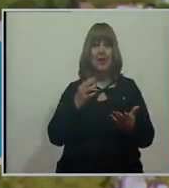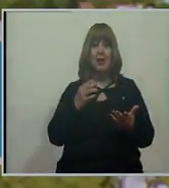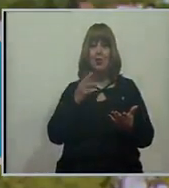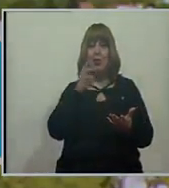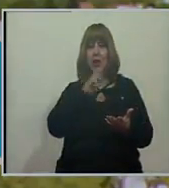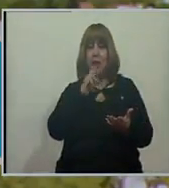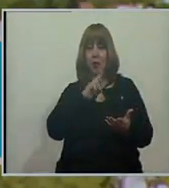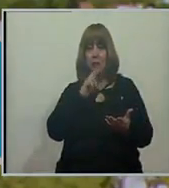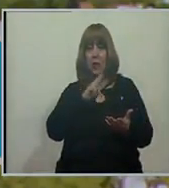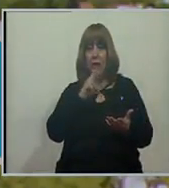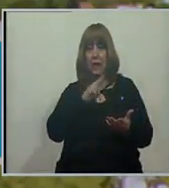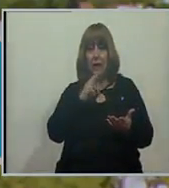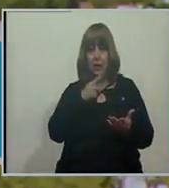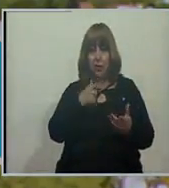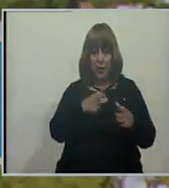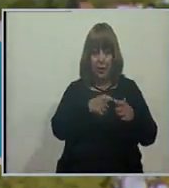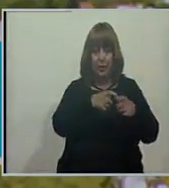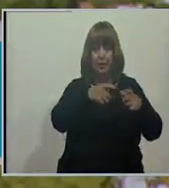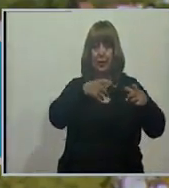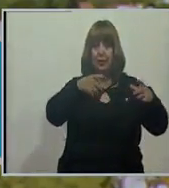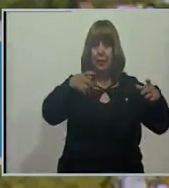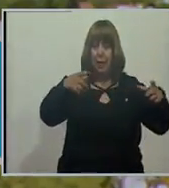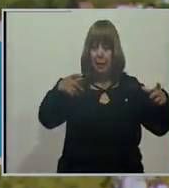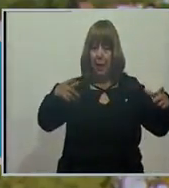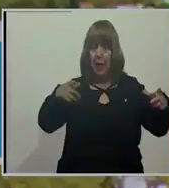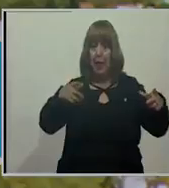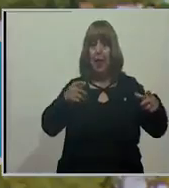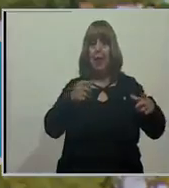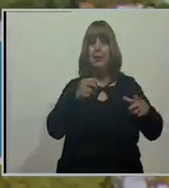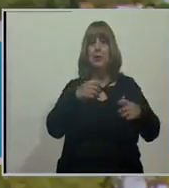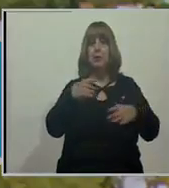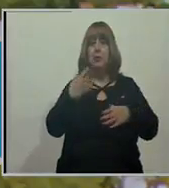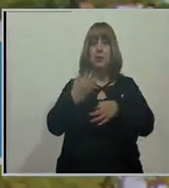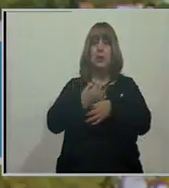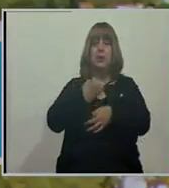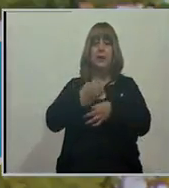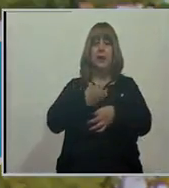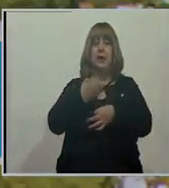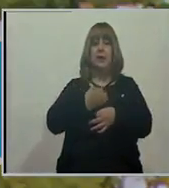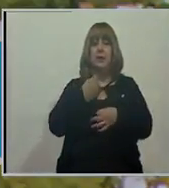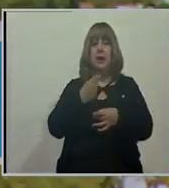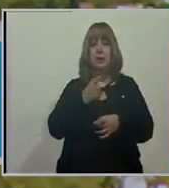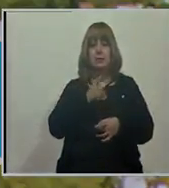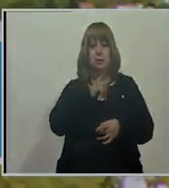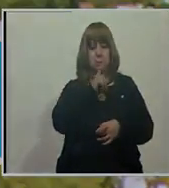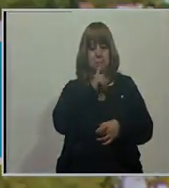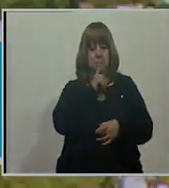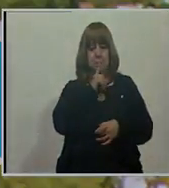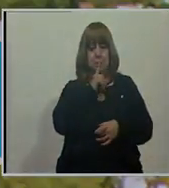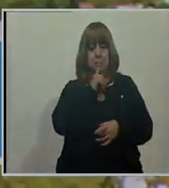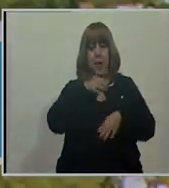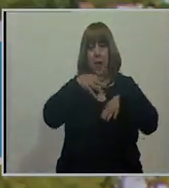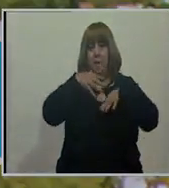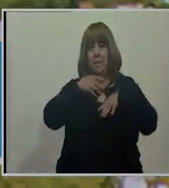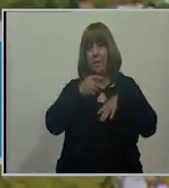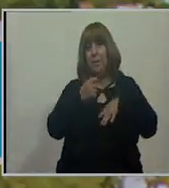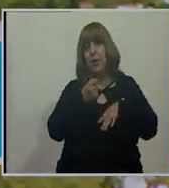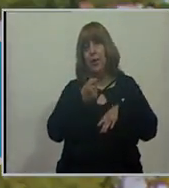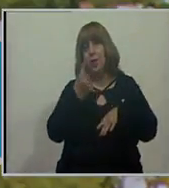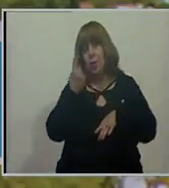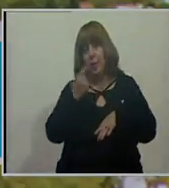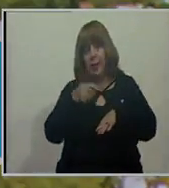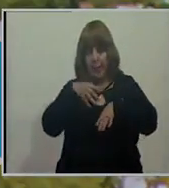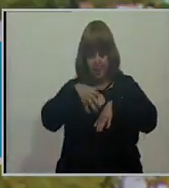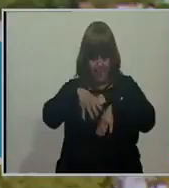mujeres tengan menos espacio, sino porque estamos educadas para no tenerlo. Claro. A propósito, por ejemplo, de lo que tú preguntabas de la marcha o de qué cosas pueden